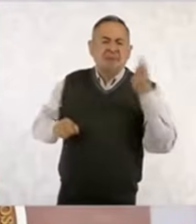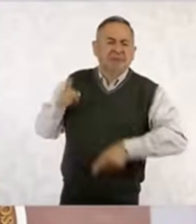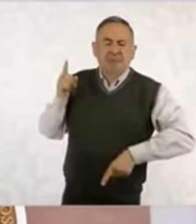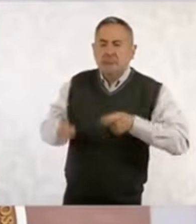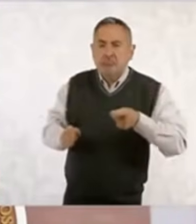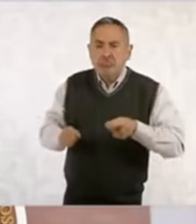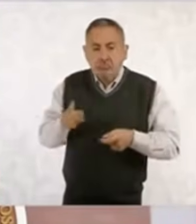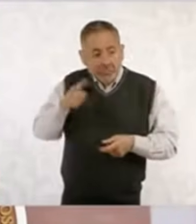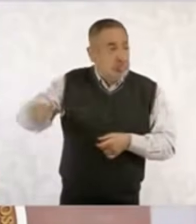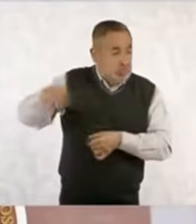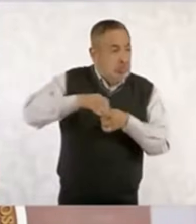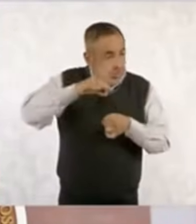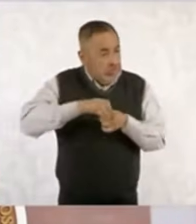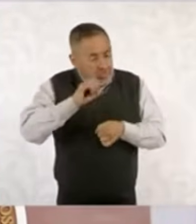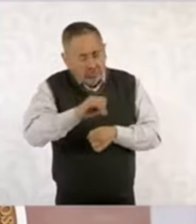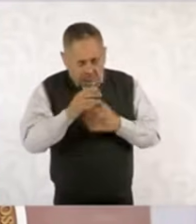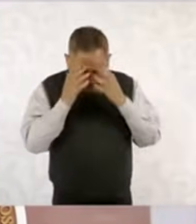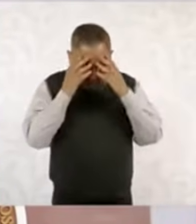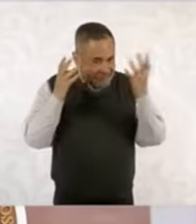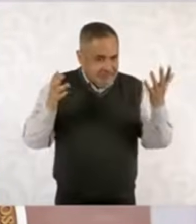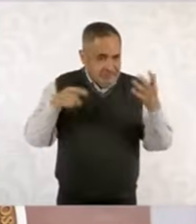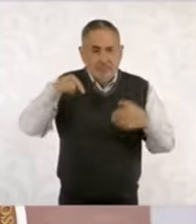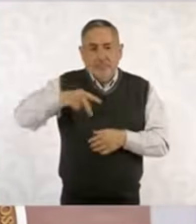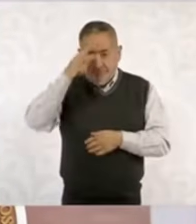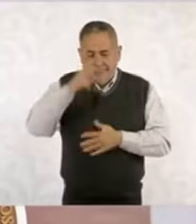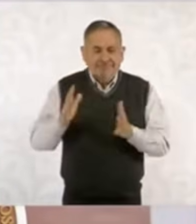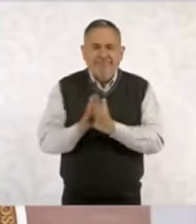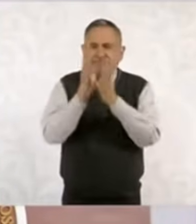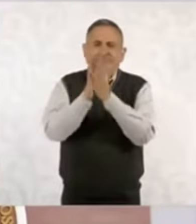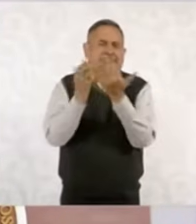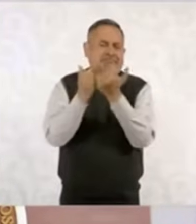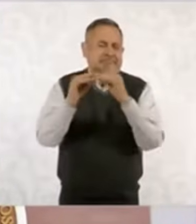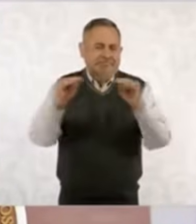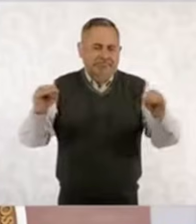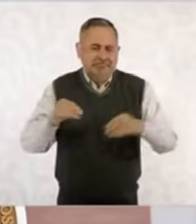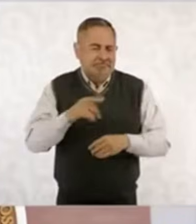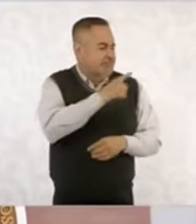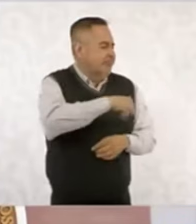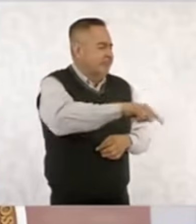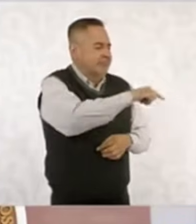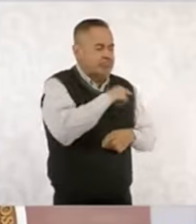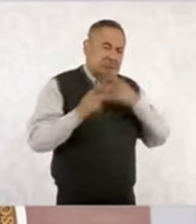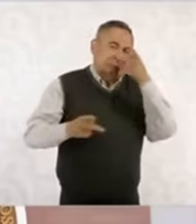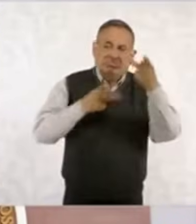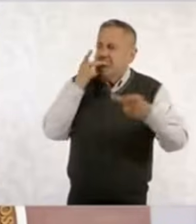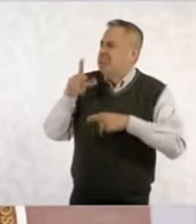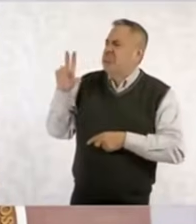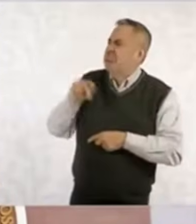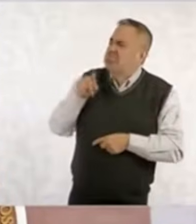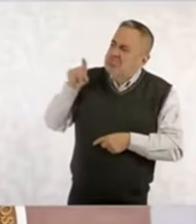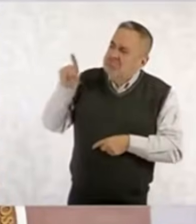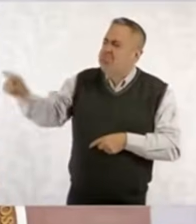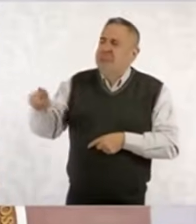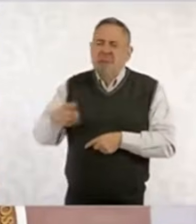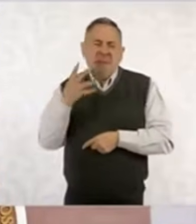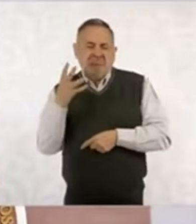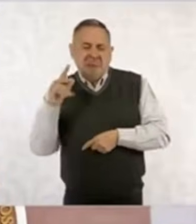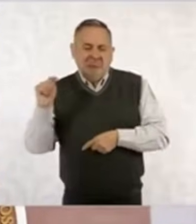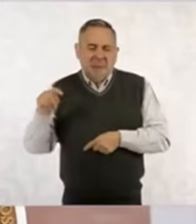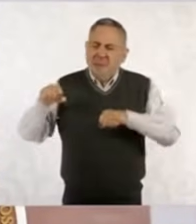Que en México hay democracia. Por más que quieran decir que nosotros en la 4T